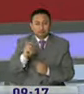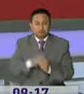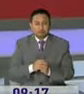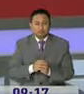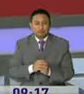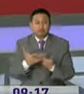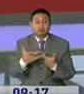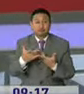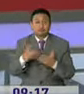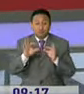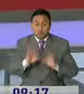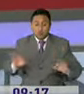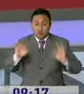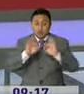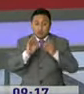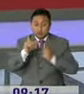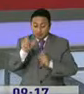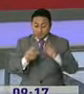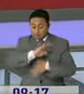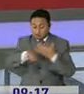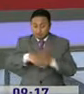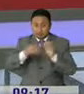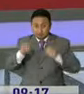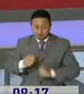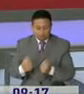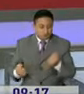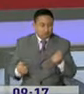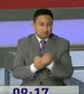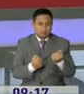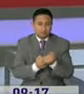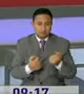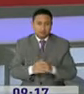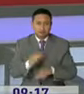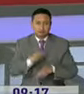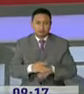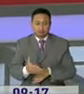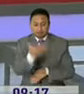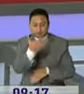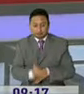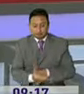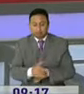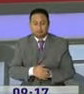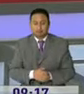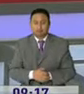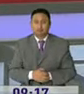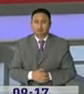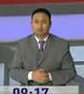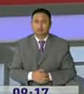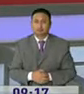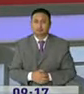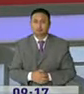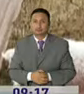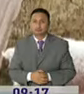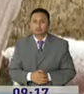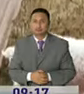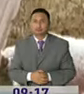la colectividad y todos nosotros debemos apoyar las causas de esta buena y noble mujer. Veamos.